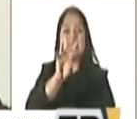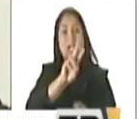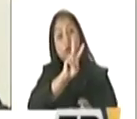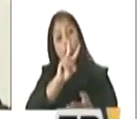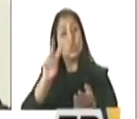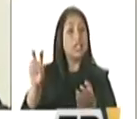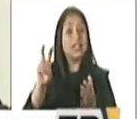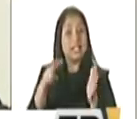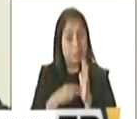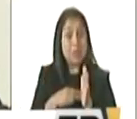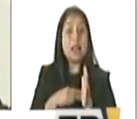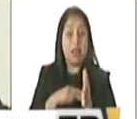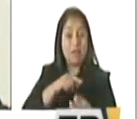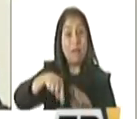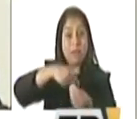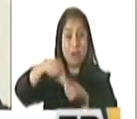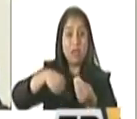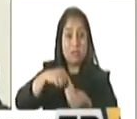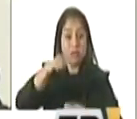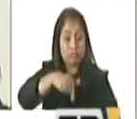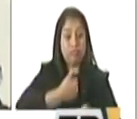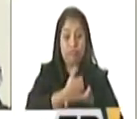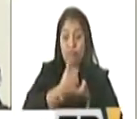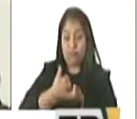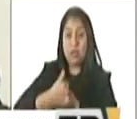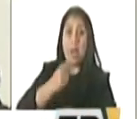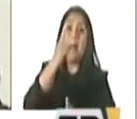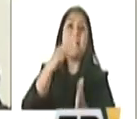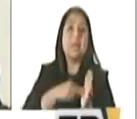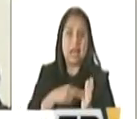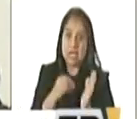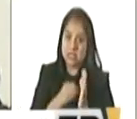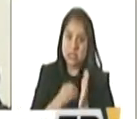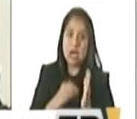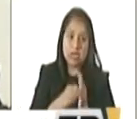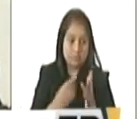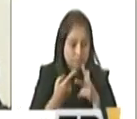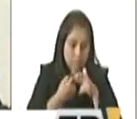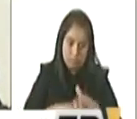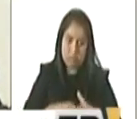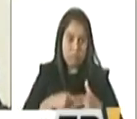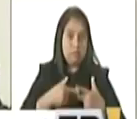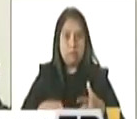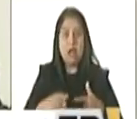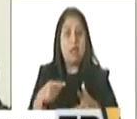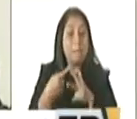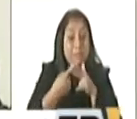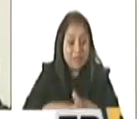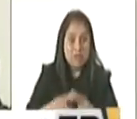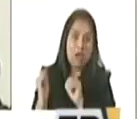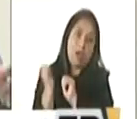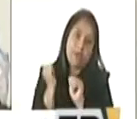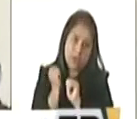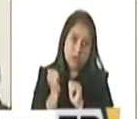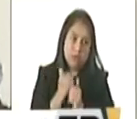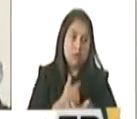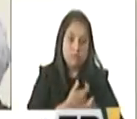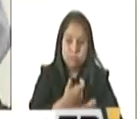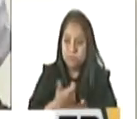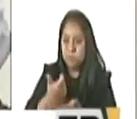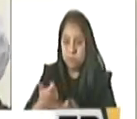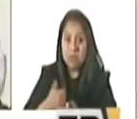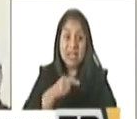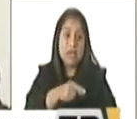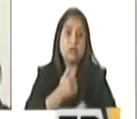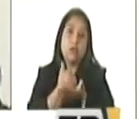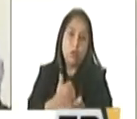las que les vamos a dar una ayuda económica este mes de 1,000 quetzales para arrancar el mes de abril. Eso va a ayudar a pagar la